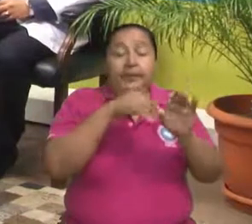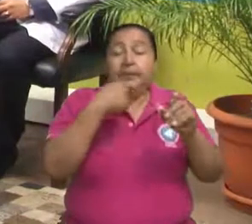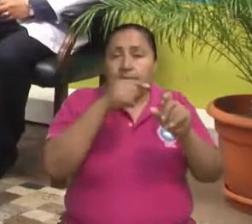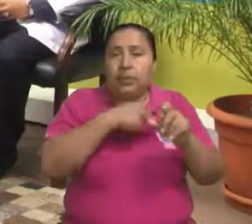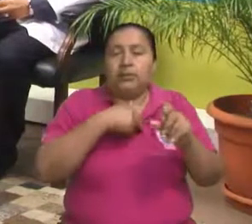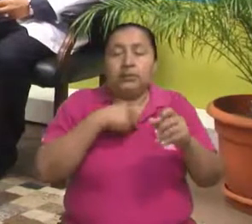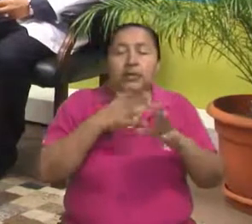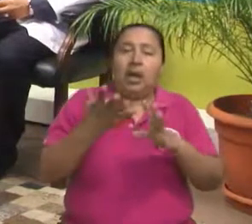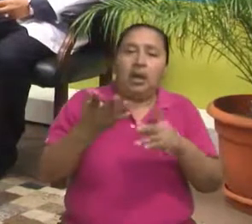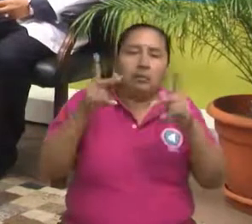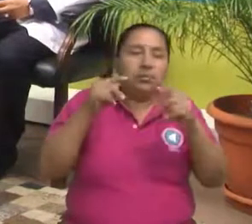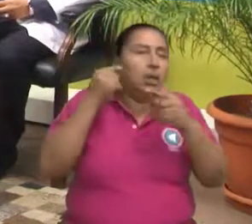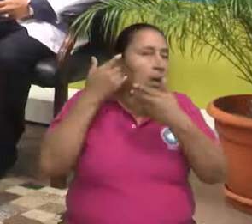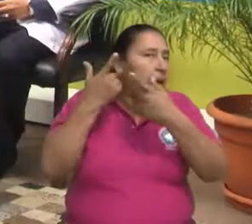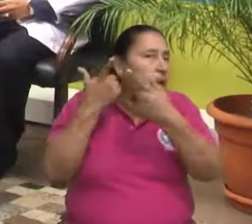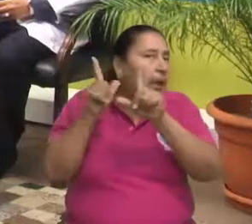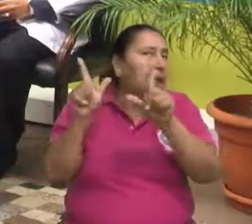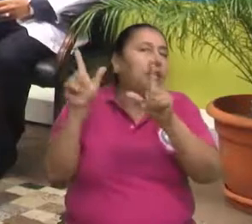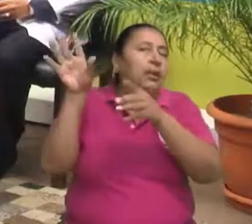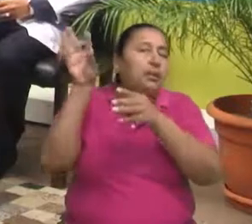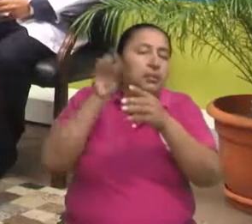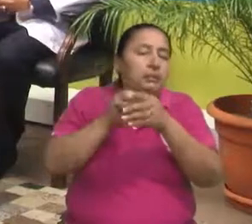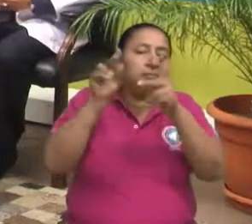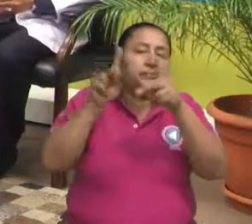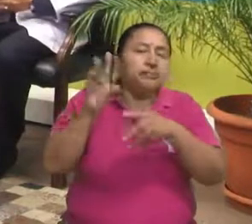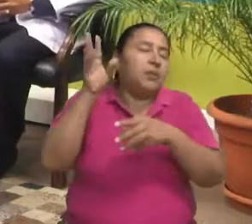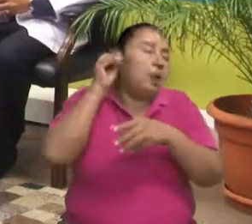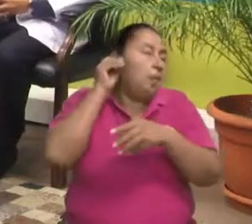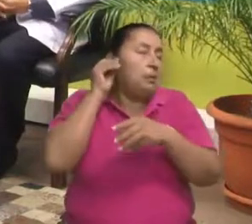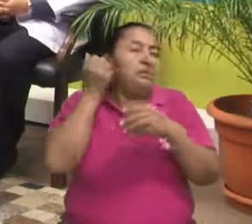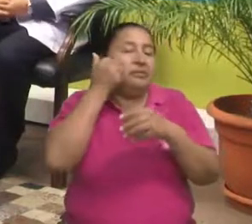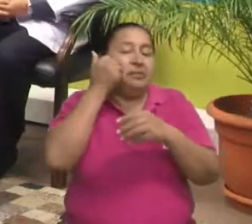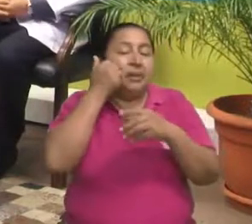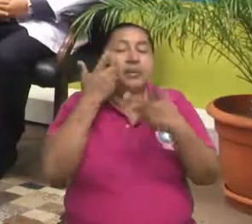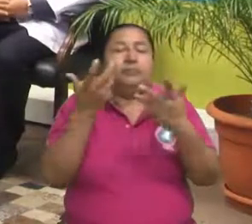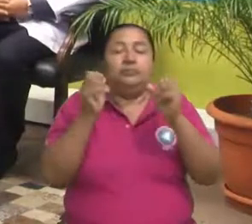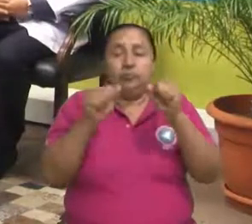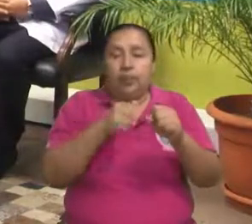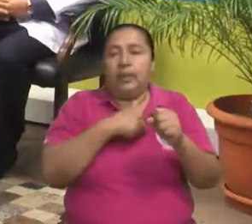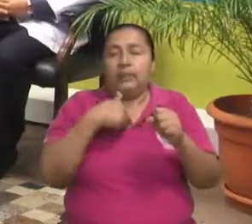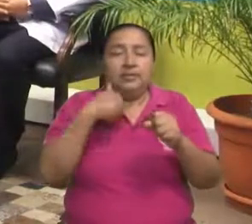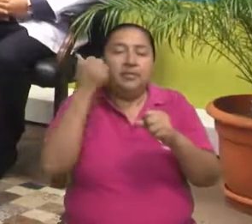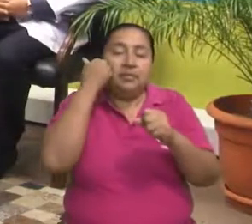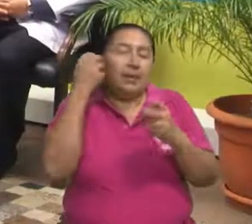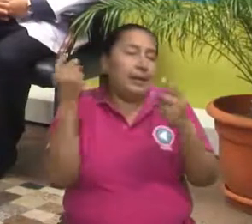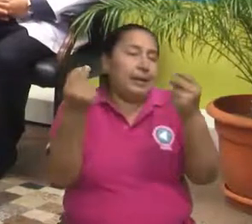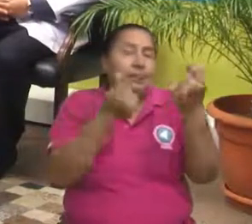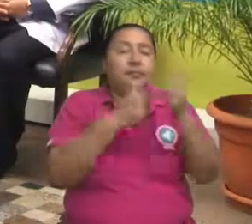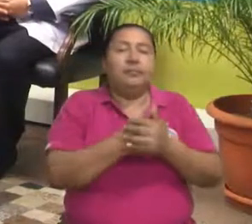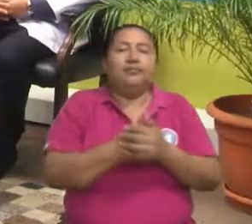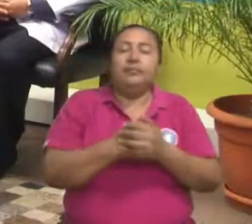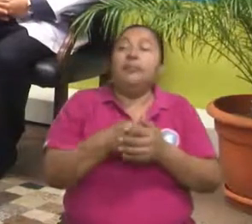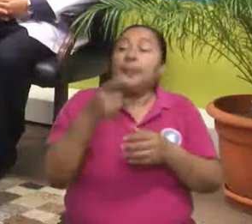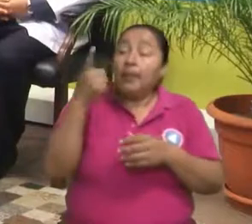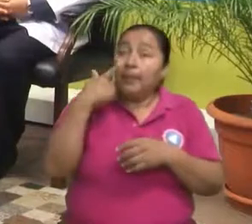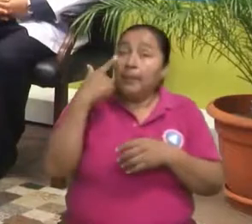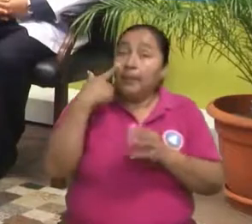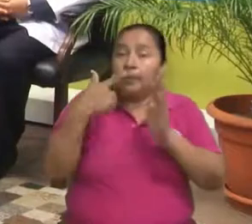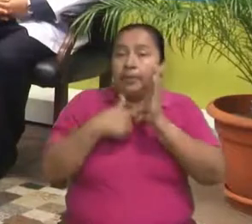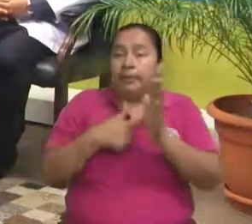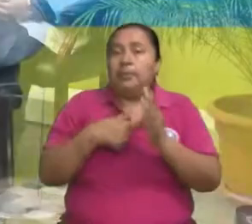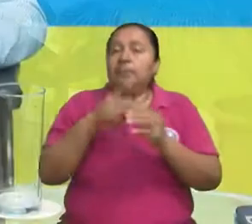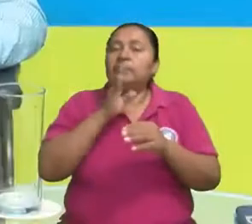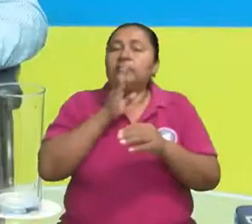factor predisponente para que se contamine el conducto, ¿ves? Mire, yo tengo aquí, por ejemplo, hablemos,